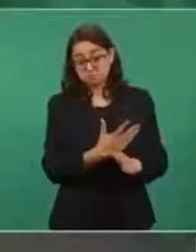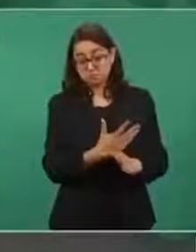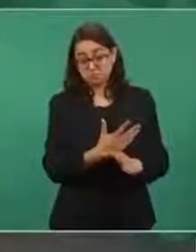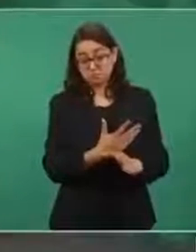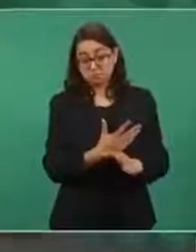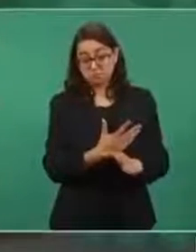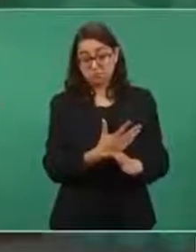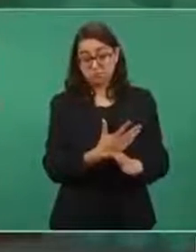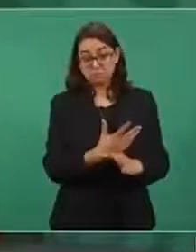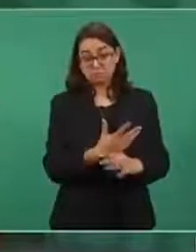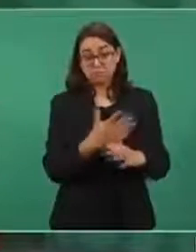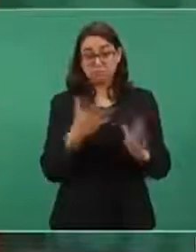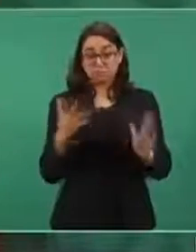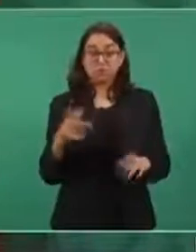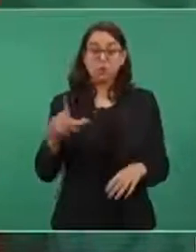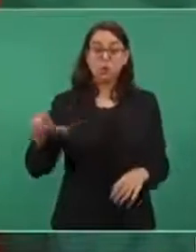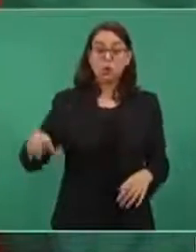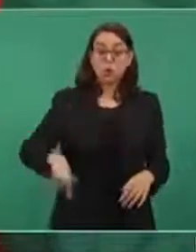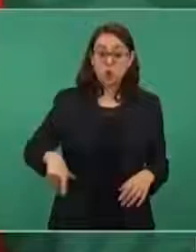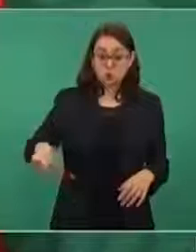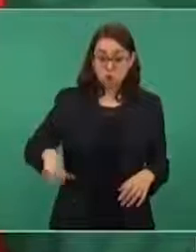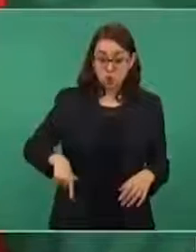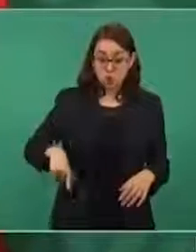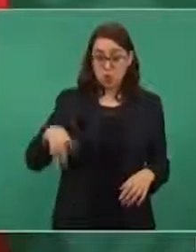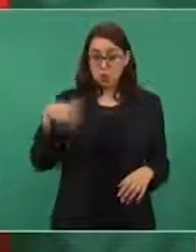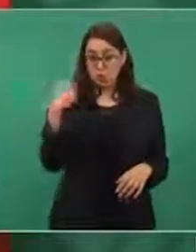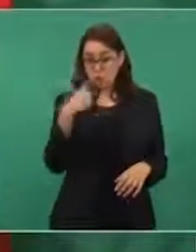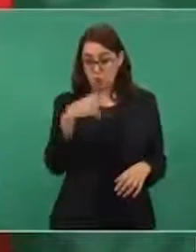y de los bancos de esos países,